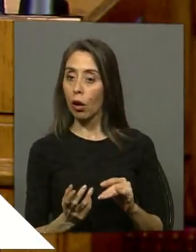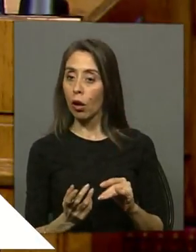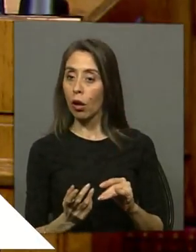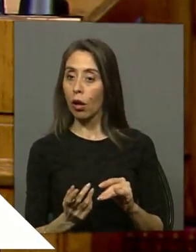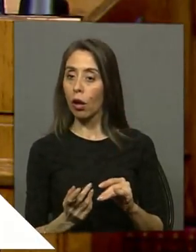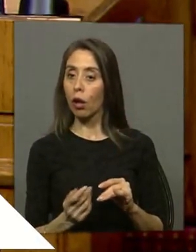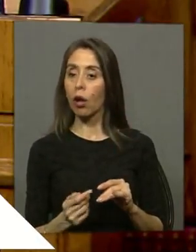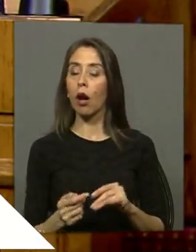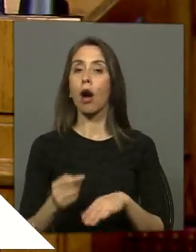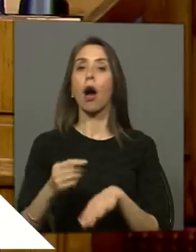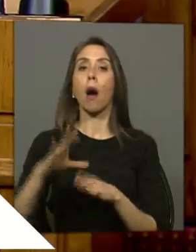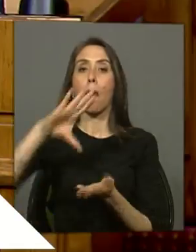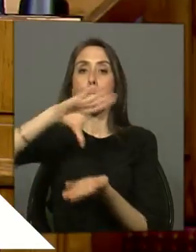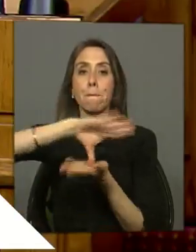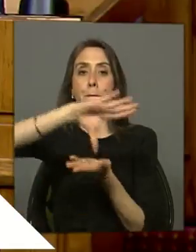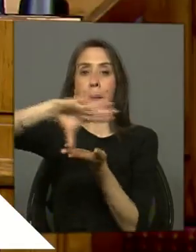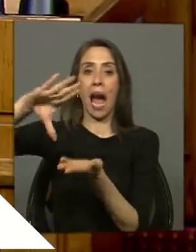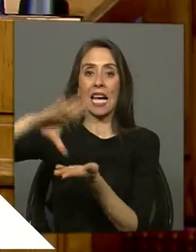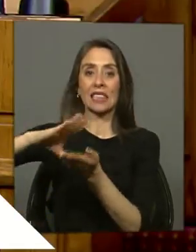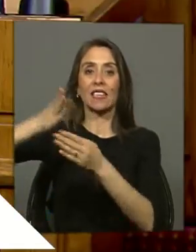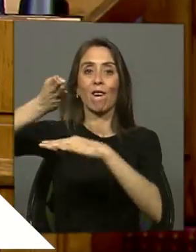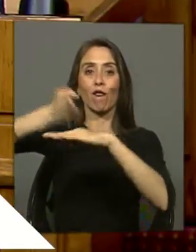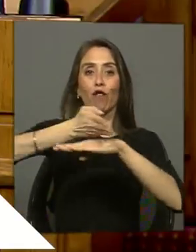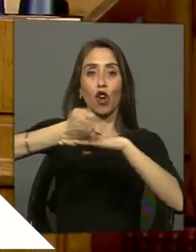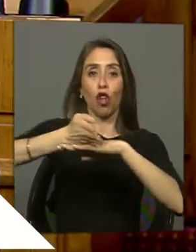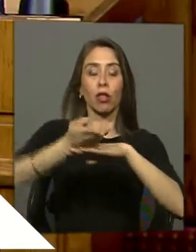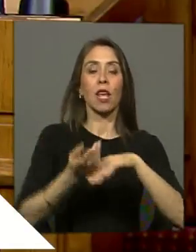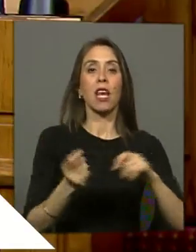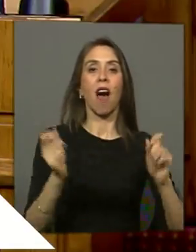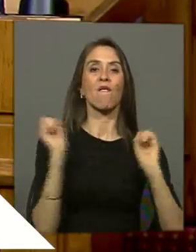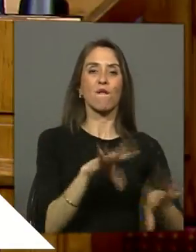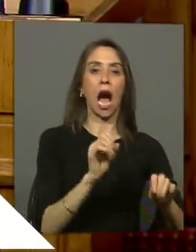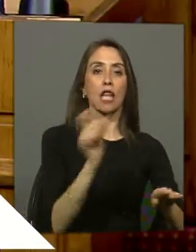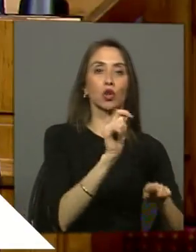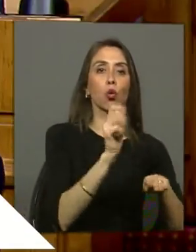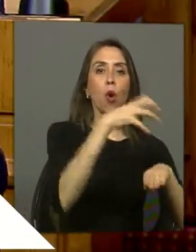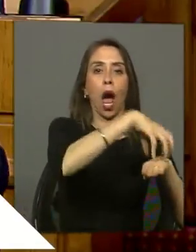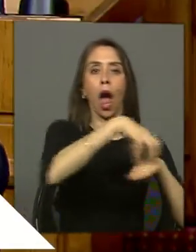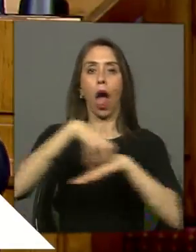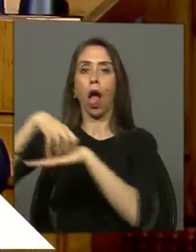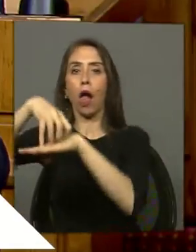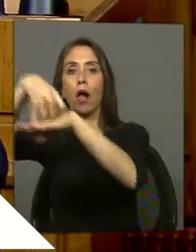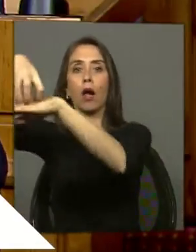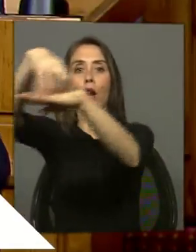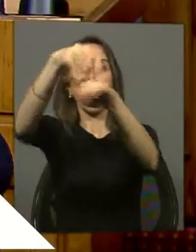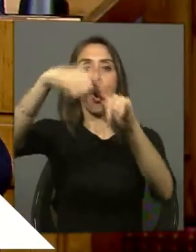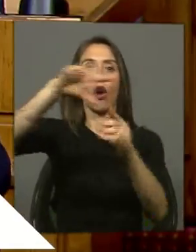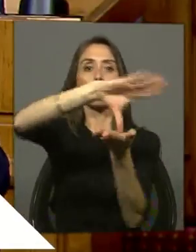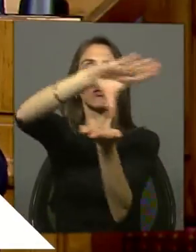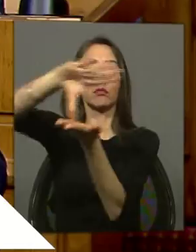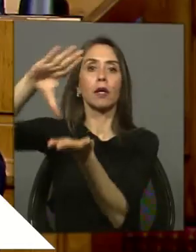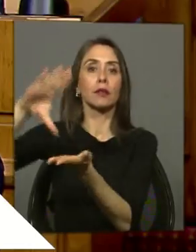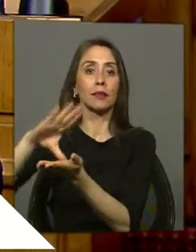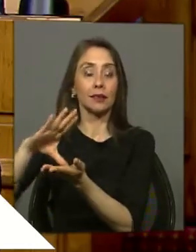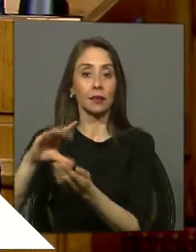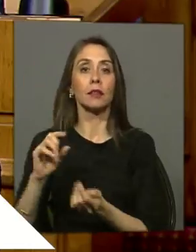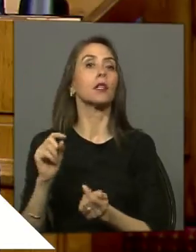transfronterizo de residuos del ministerio del medioambiente y dentro del documento aparece